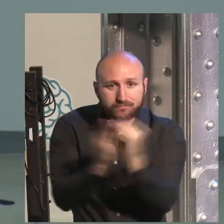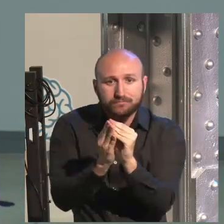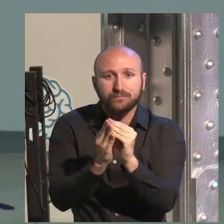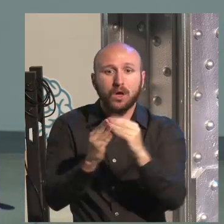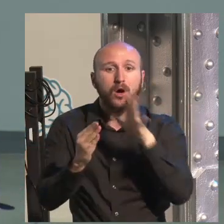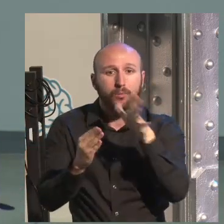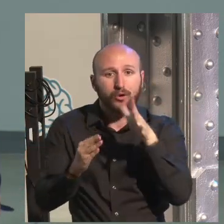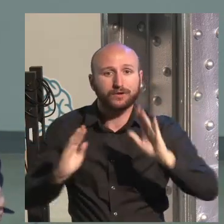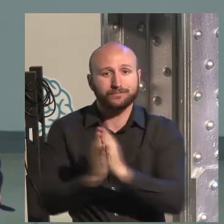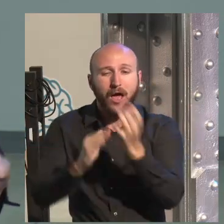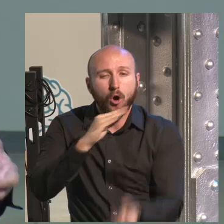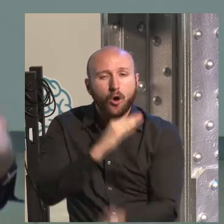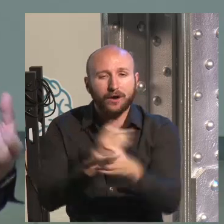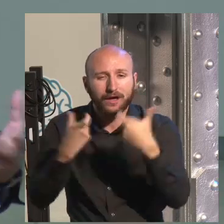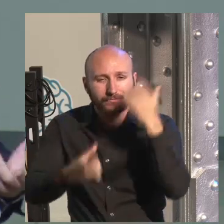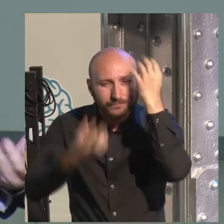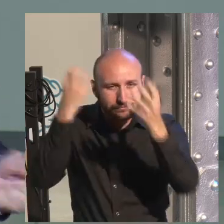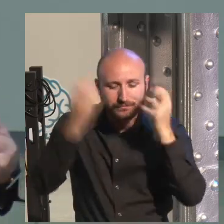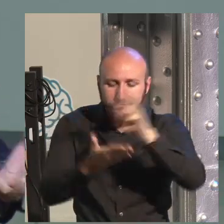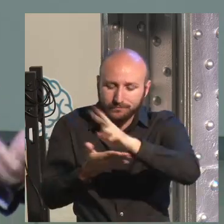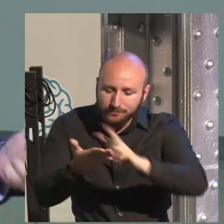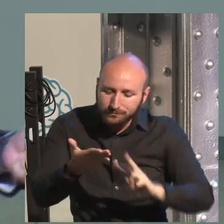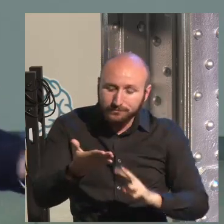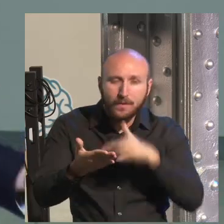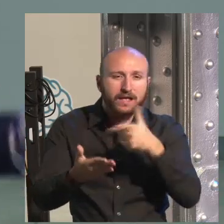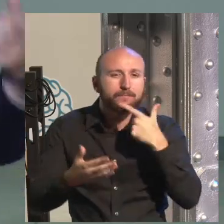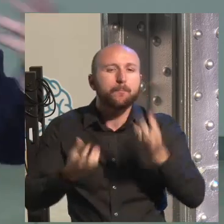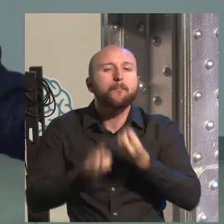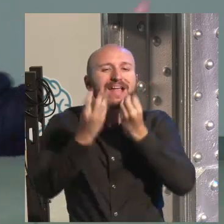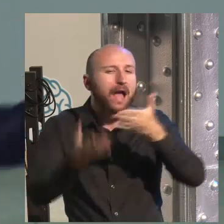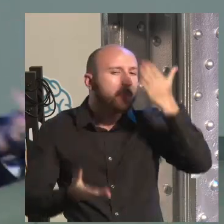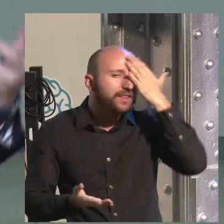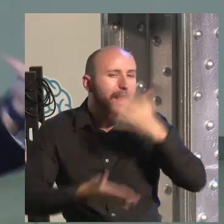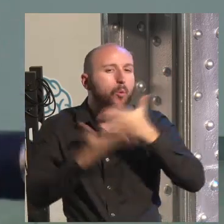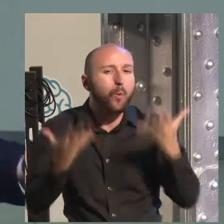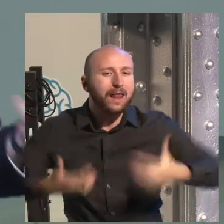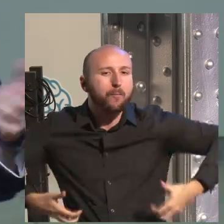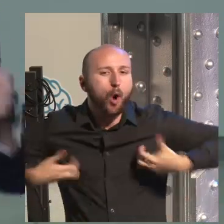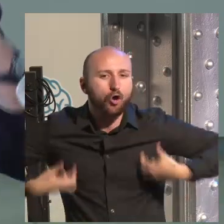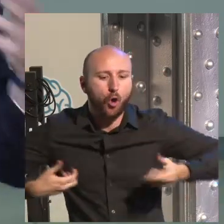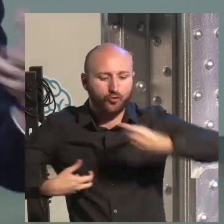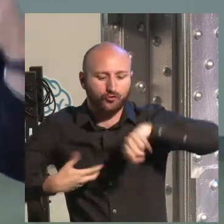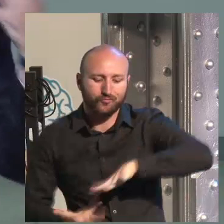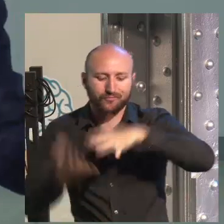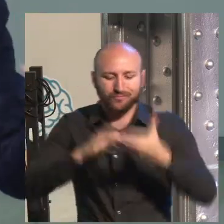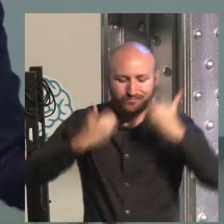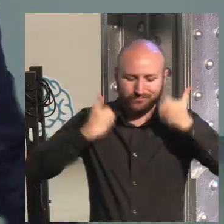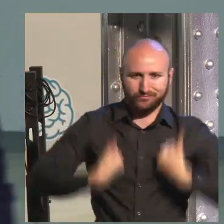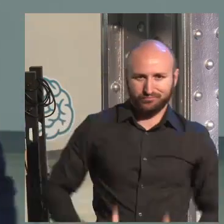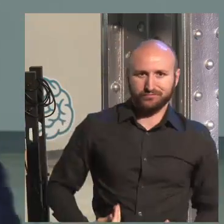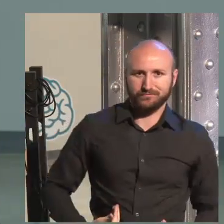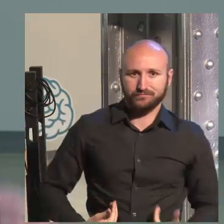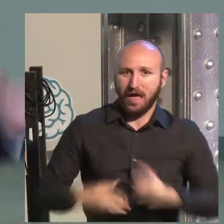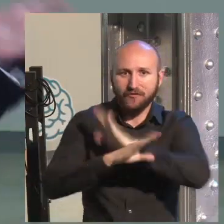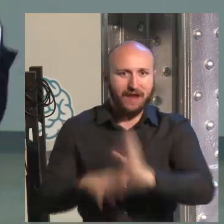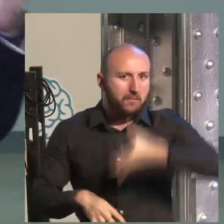de las especies, de que el mensaje principal del libro era que venimos del mono. Al final, con eso es con lo que se quedó la